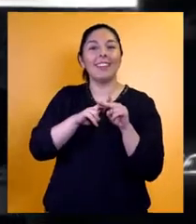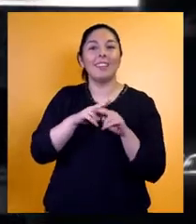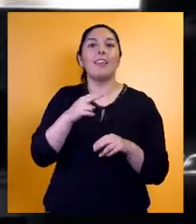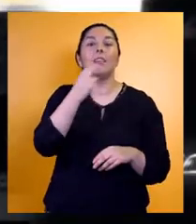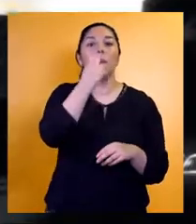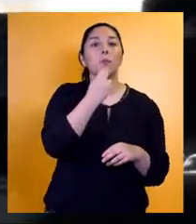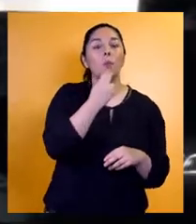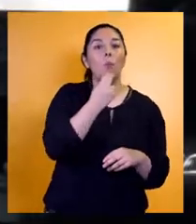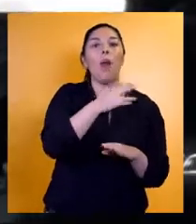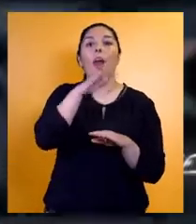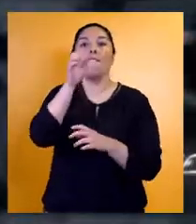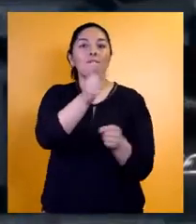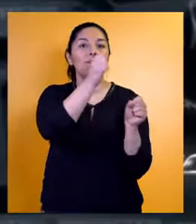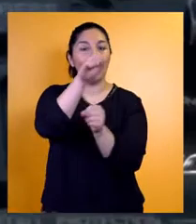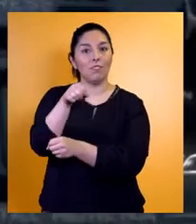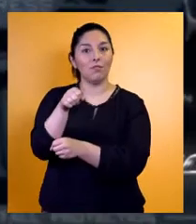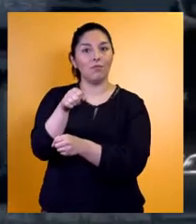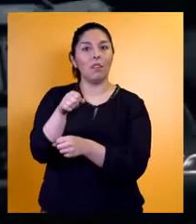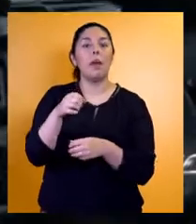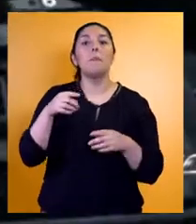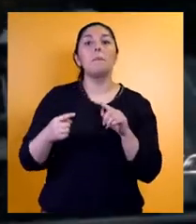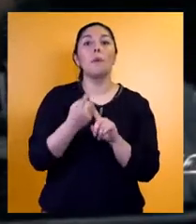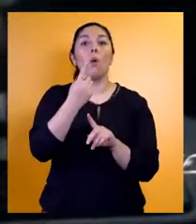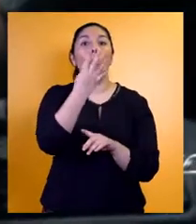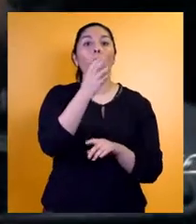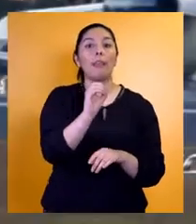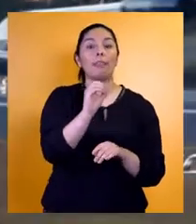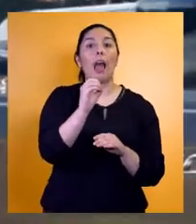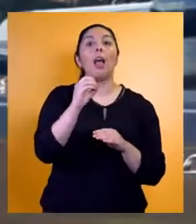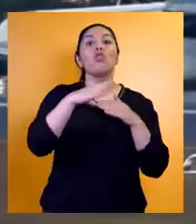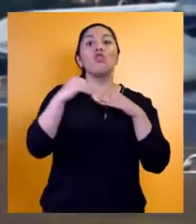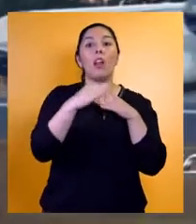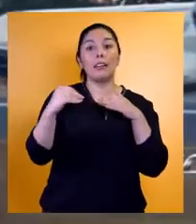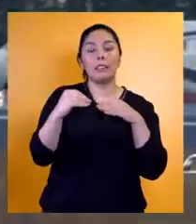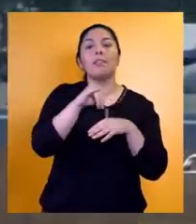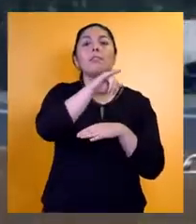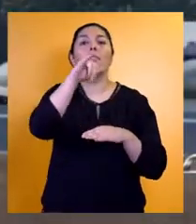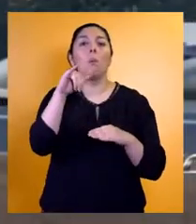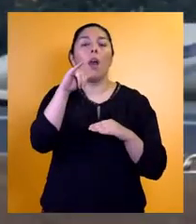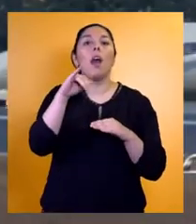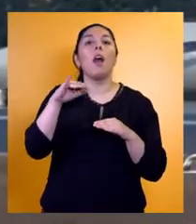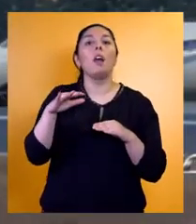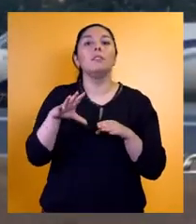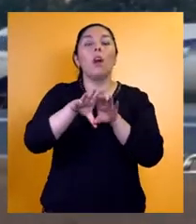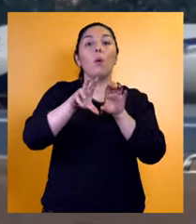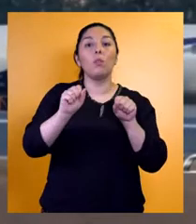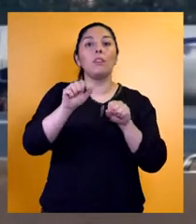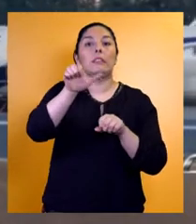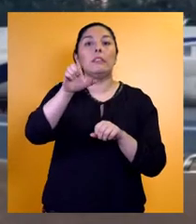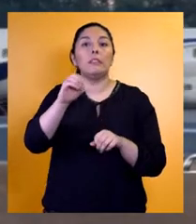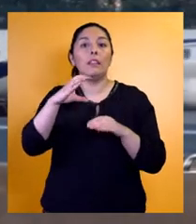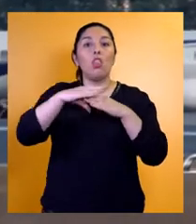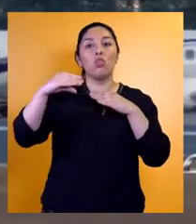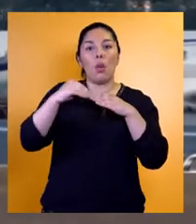vuelos entre ambos países. Al inicio tendrá un costo de $40 más impuesto, luego se hará un reajuste que puede alcanzar los